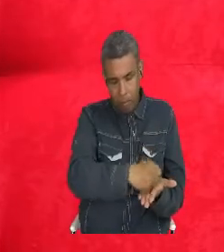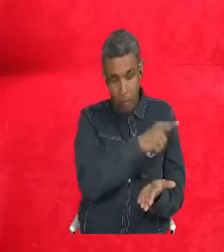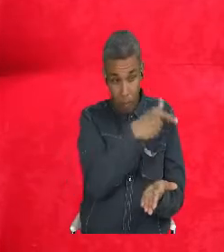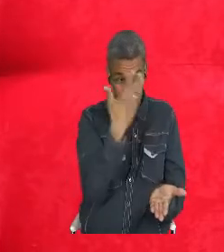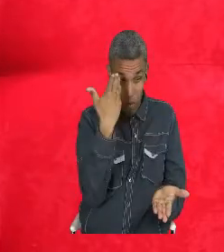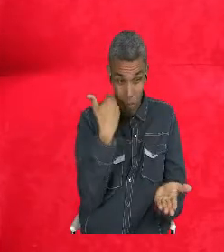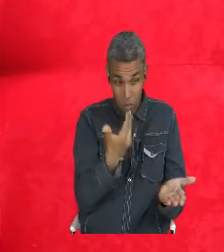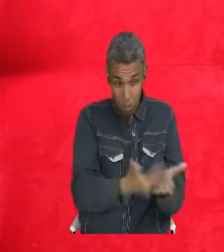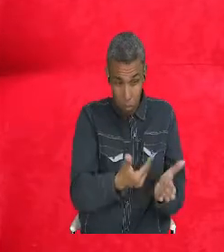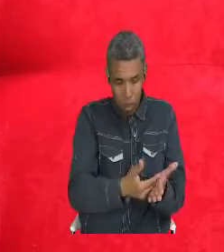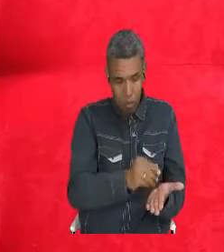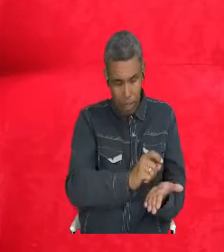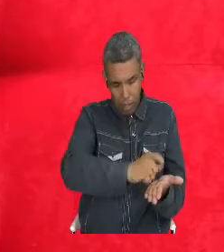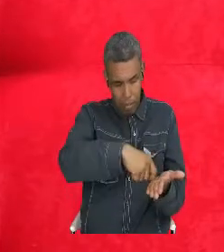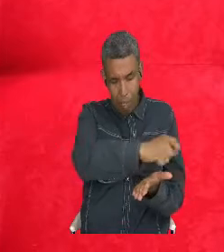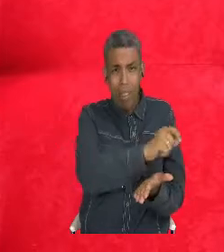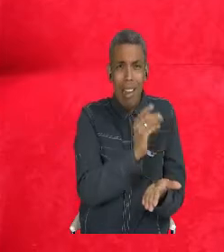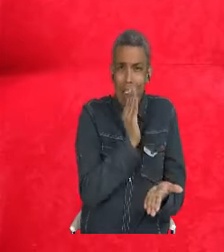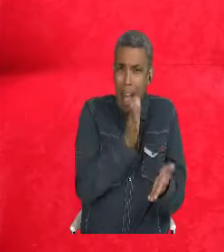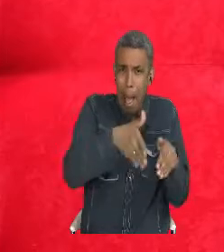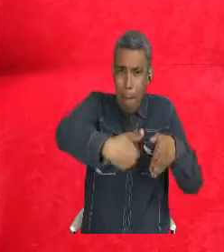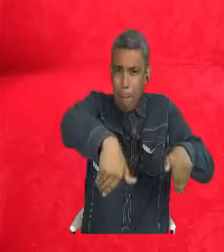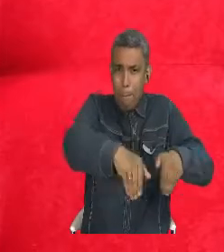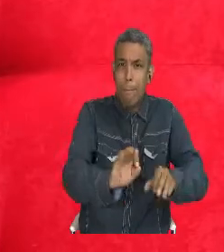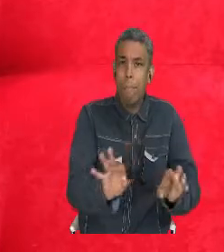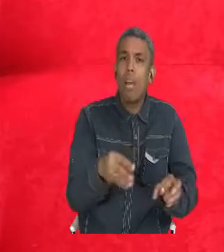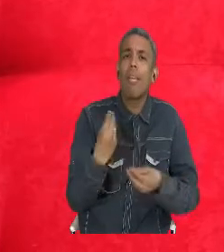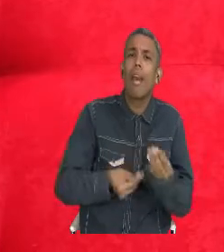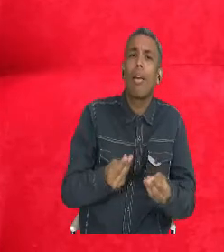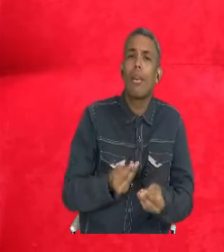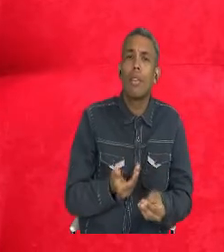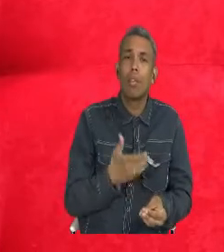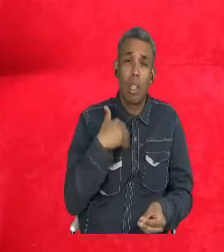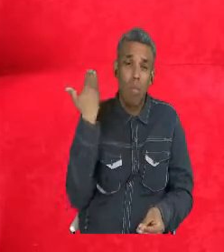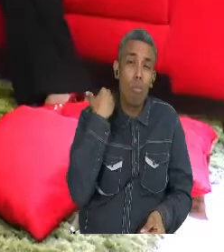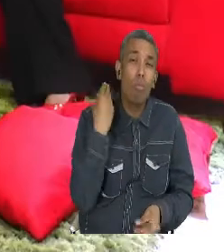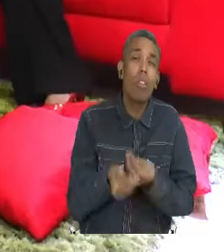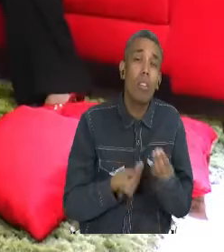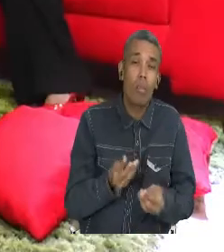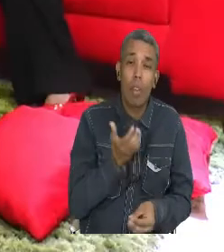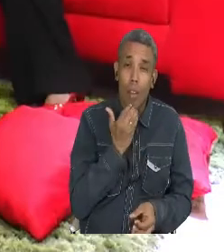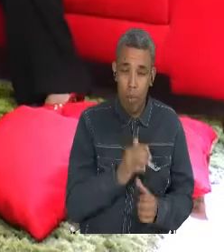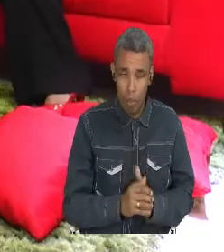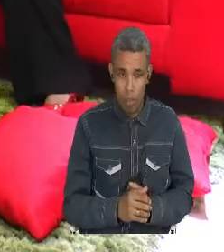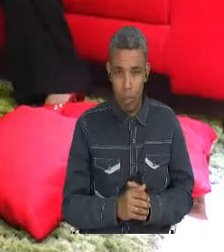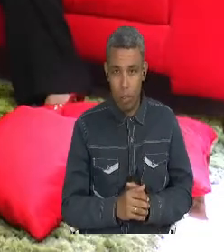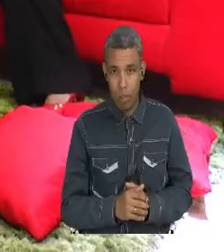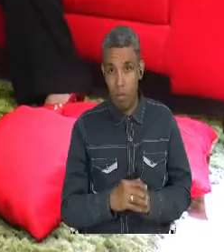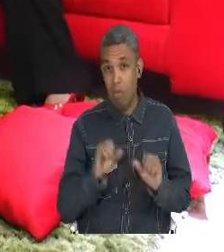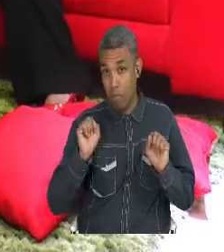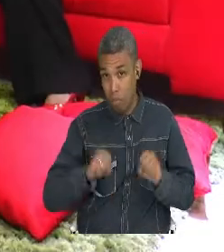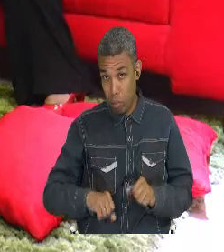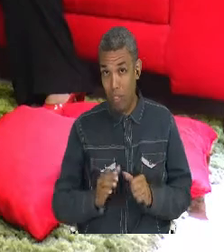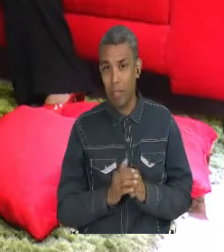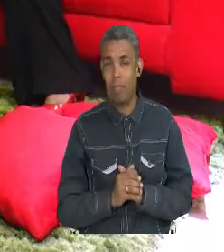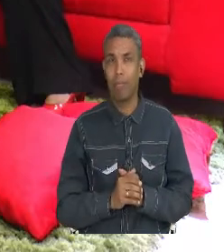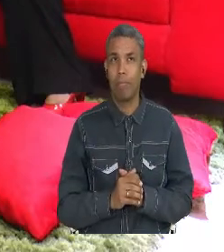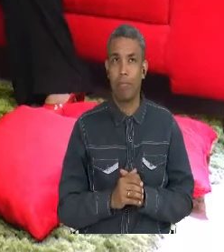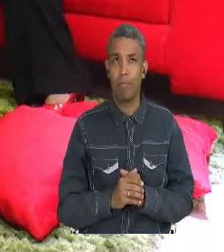que este tipo de procesos se puede adelantar si la deuda no supera los 40 salarios mínimos legales vigentes. Bueno, en este caso,